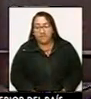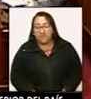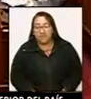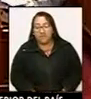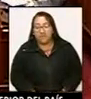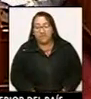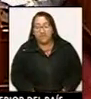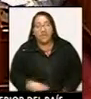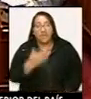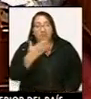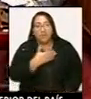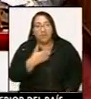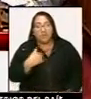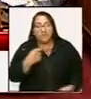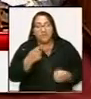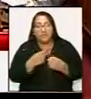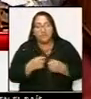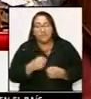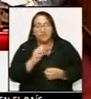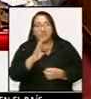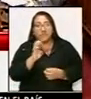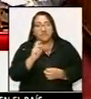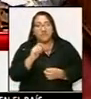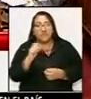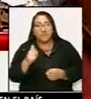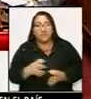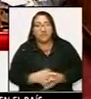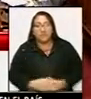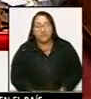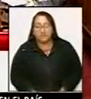Gracias, congresista. Tiene la palabra la congresista Beteta.